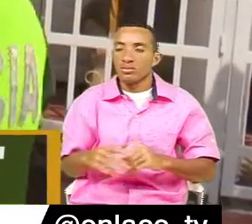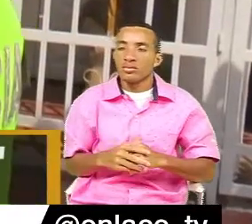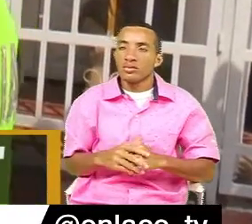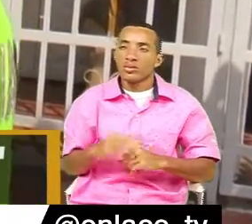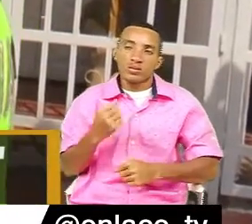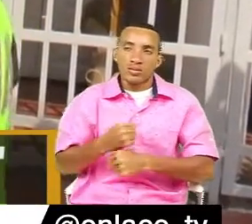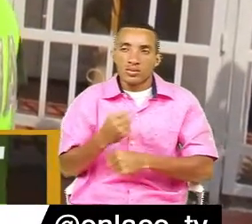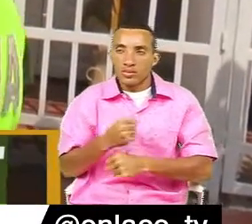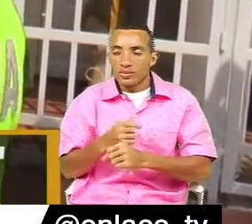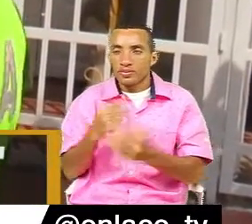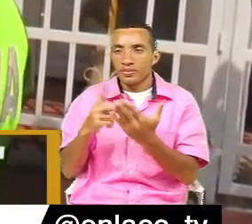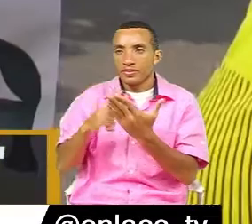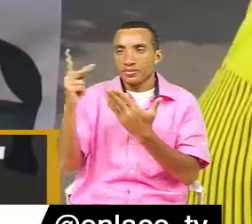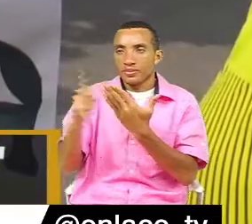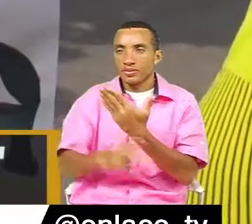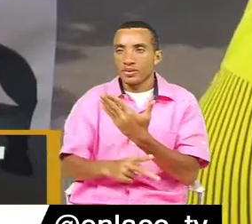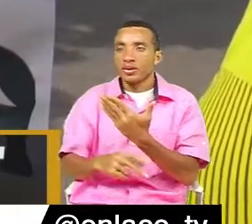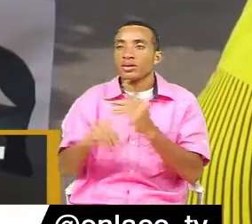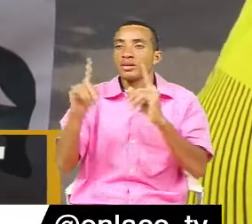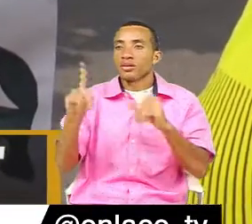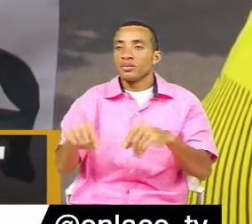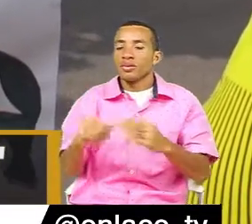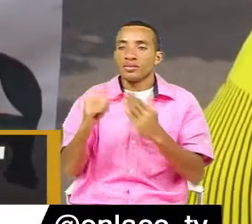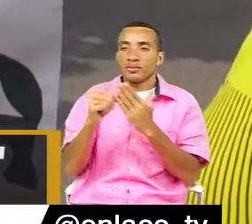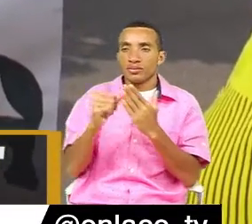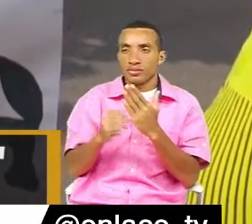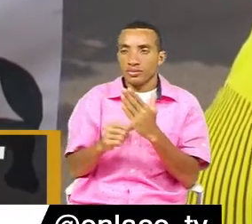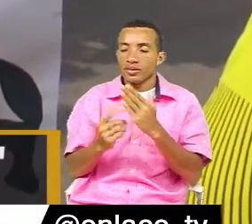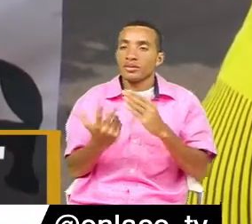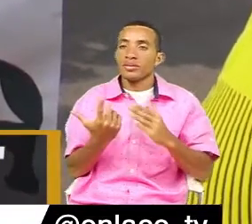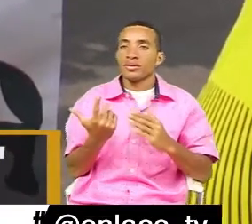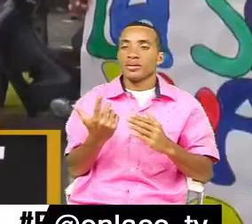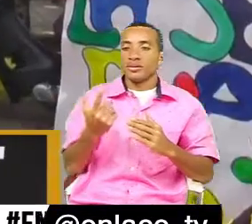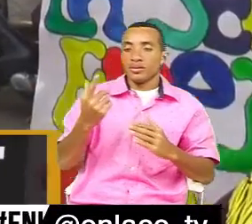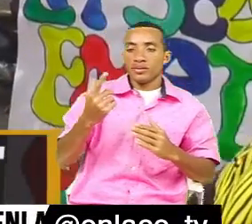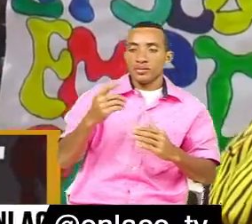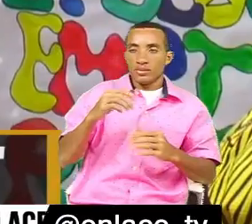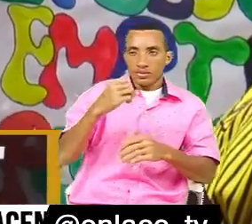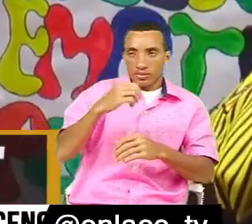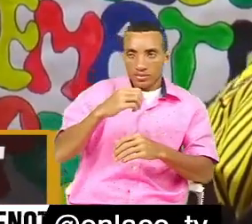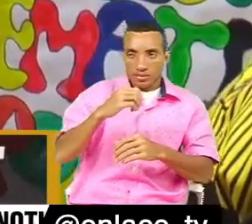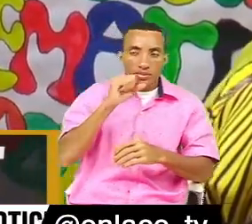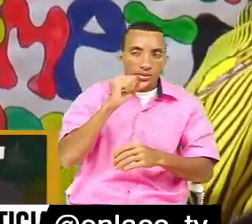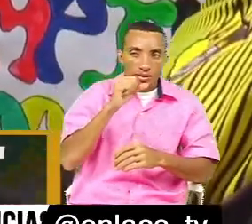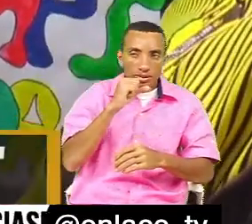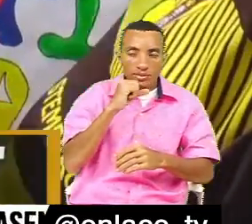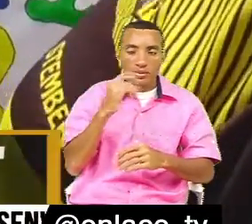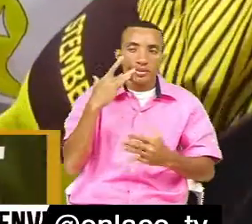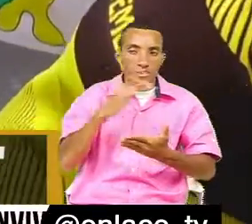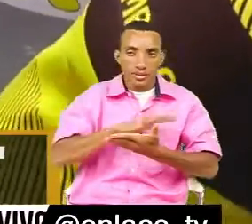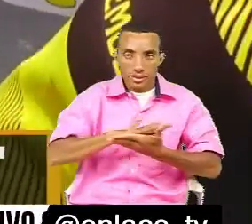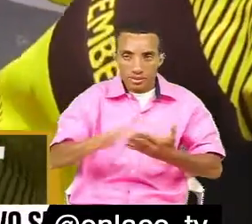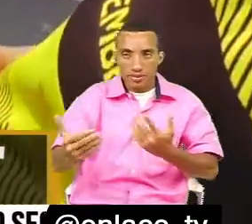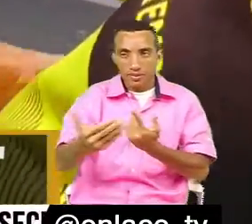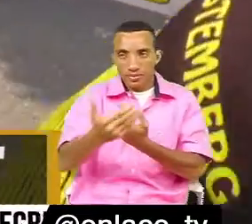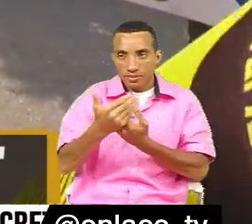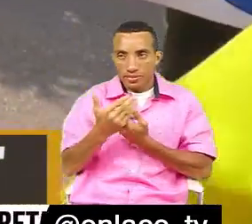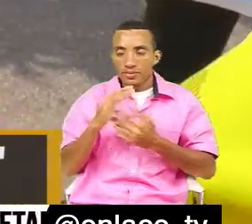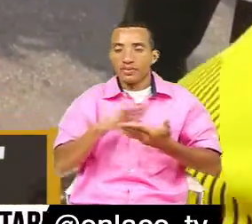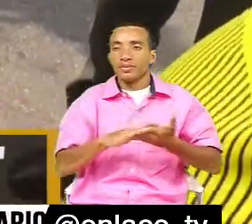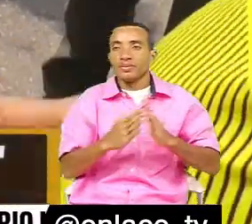mediante un proyecto dentro del programa de una Barranca Bermeja limpia, segura y en paz. Esto tiene que difundirse hacia todos los sectores de